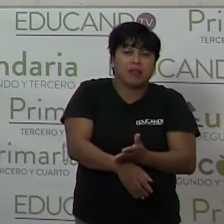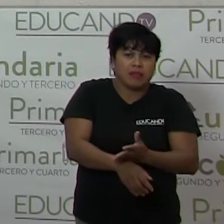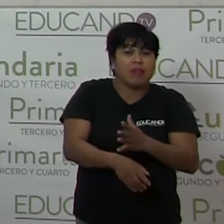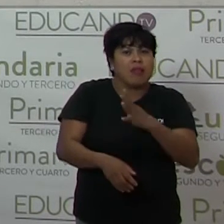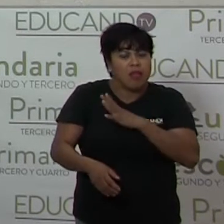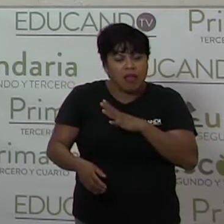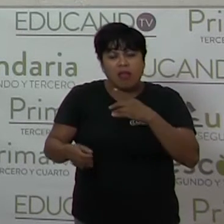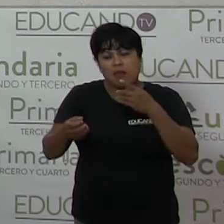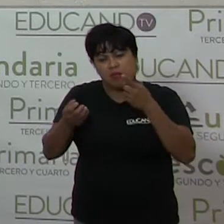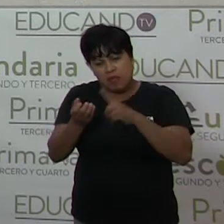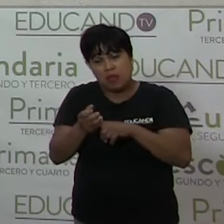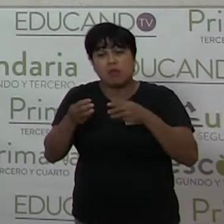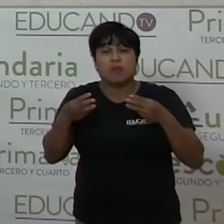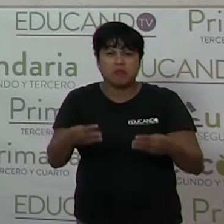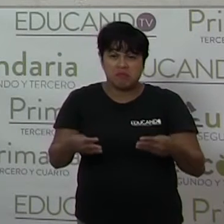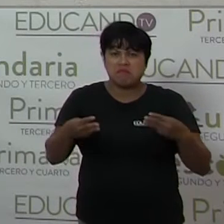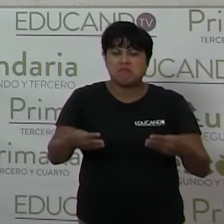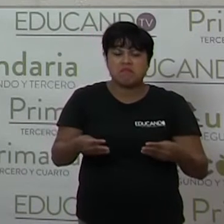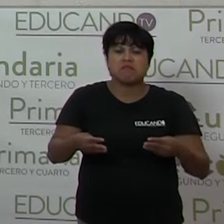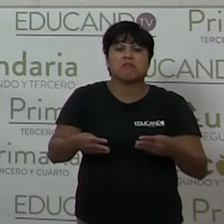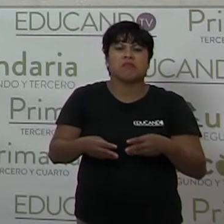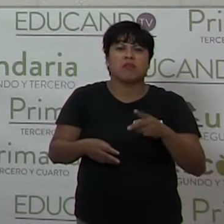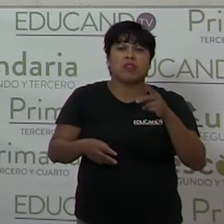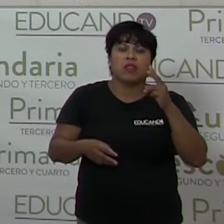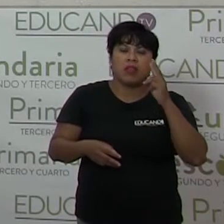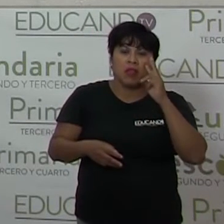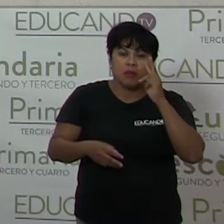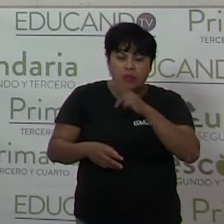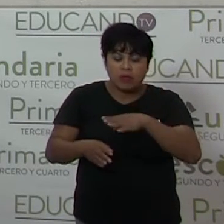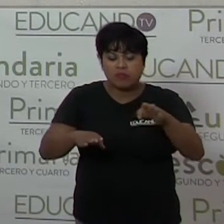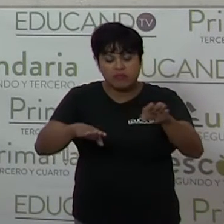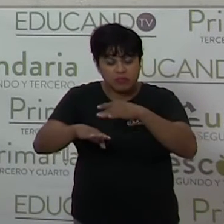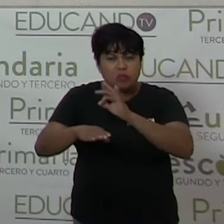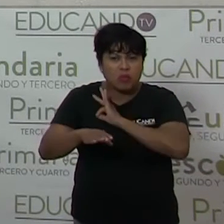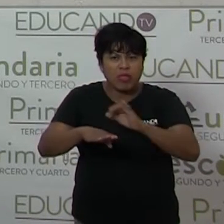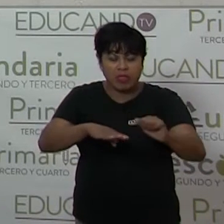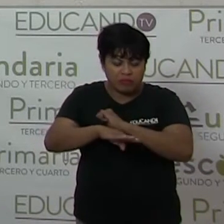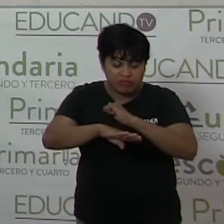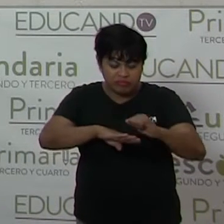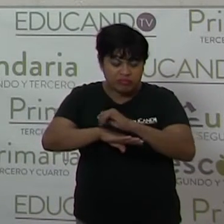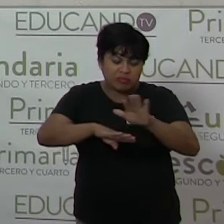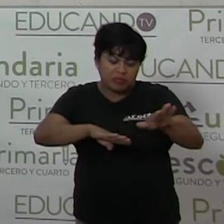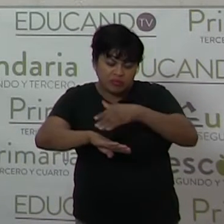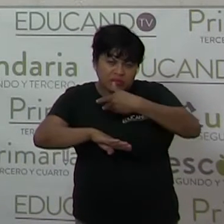tenemos tanto en los mercados y los fijamos los pintamos